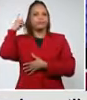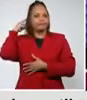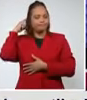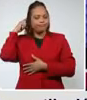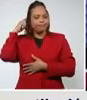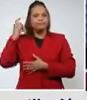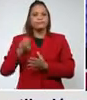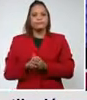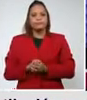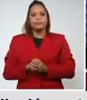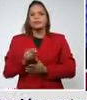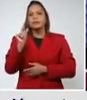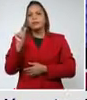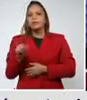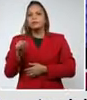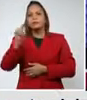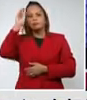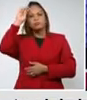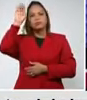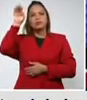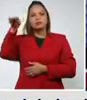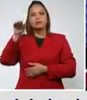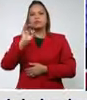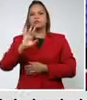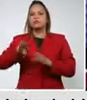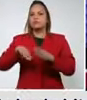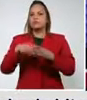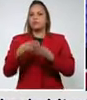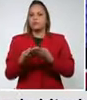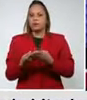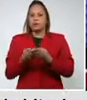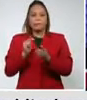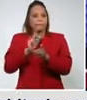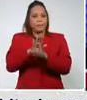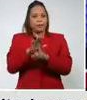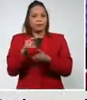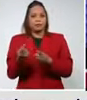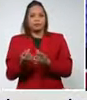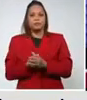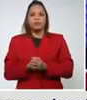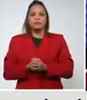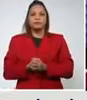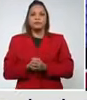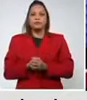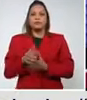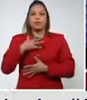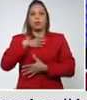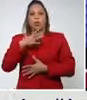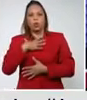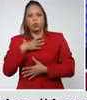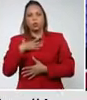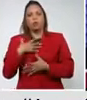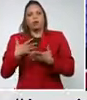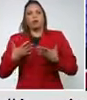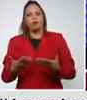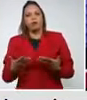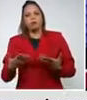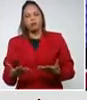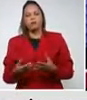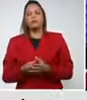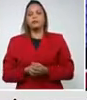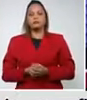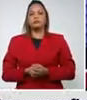Esta paciente estuvo ingresada 8 días, inicialmente tuvo tos, expectoración, decaimiento,